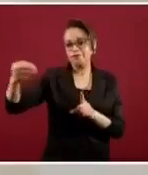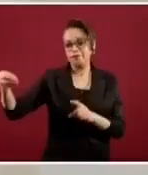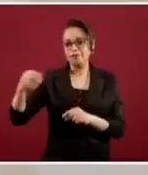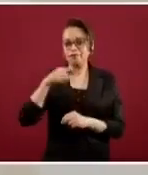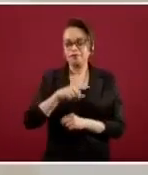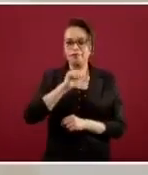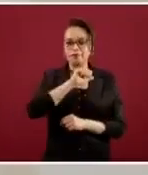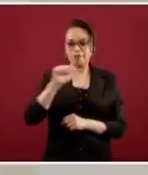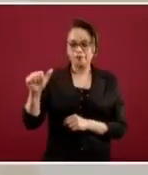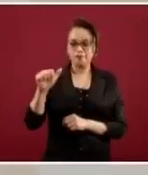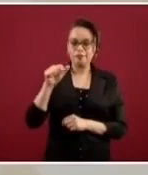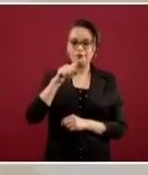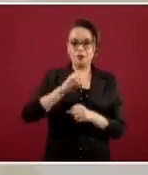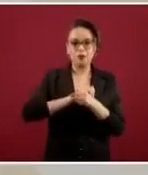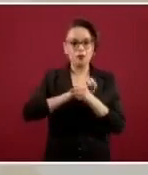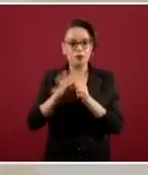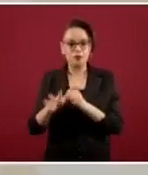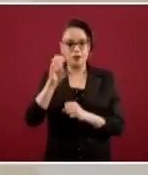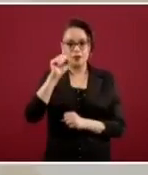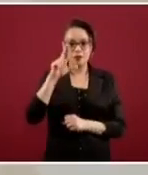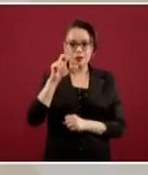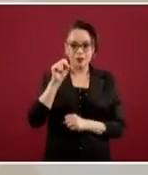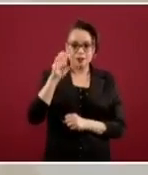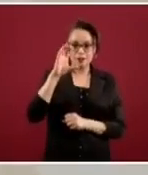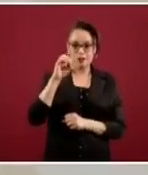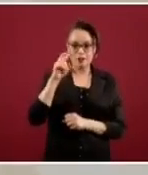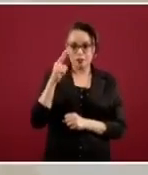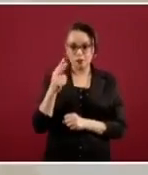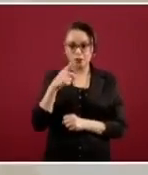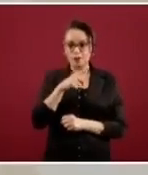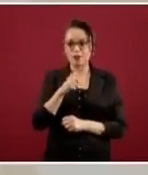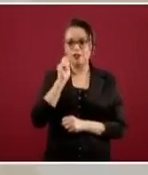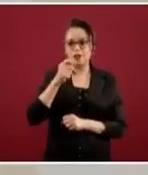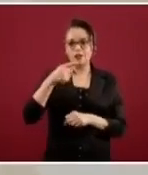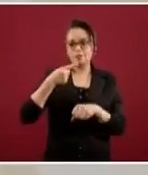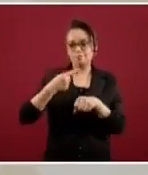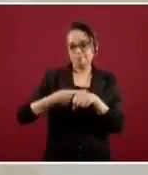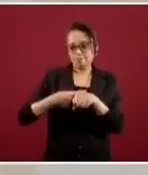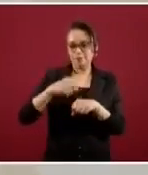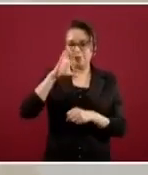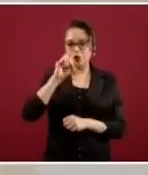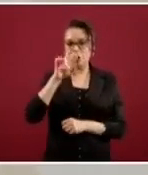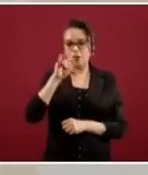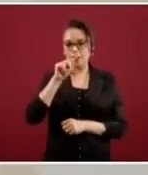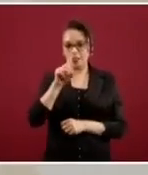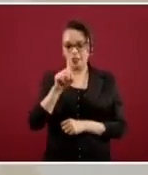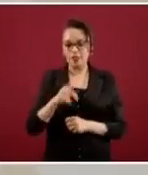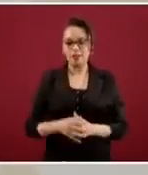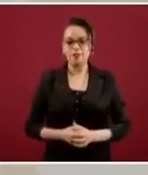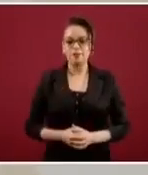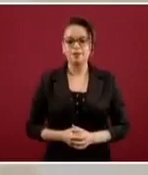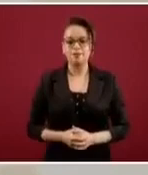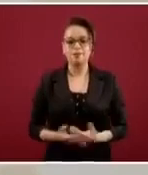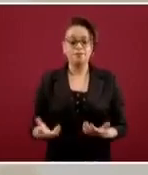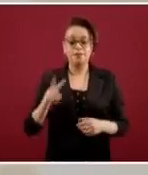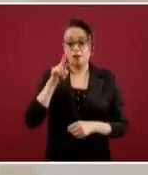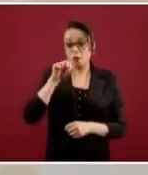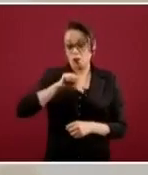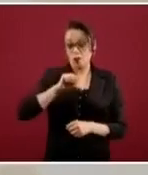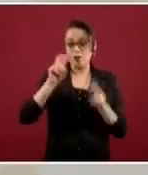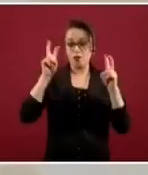coronavirus SARS-CoV-2 que causa la enfermedad COVID. Hoy vamos a abordar un tema de extraordinaria